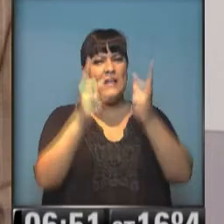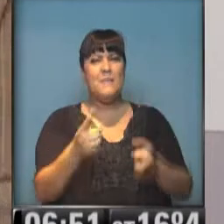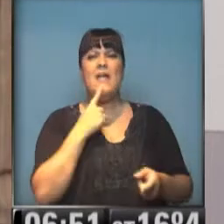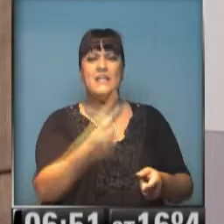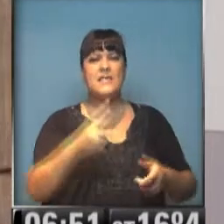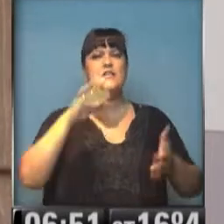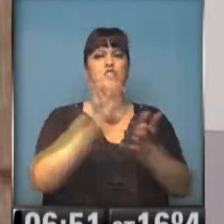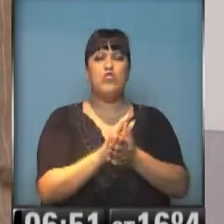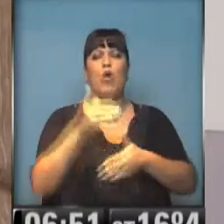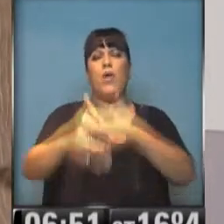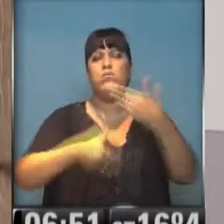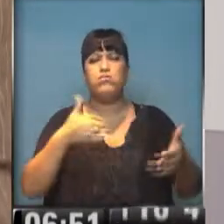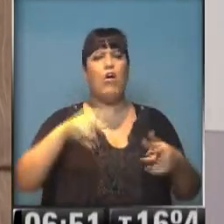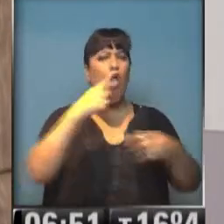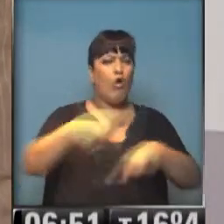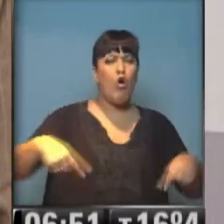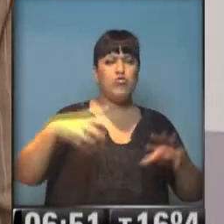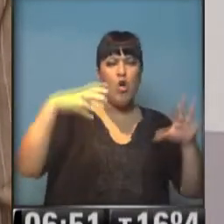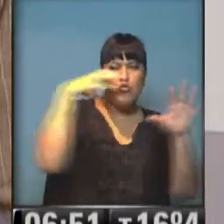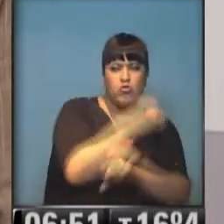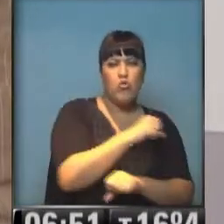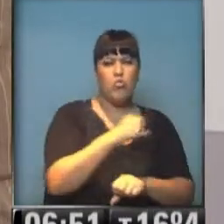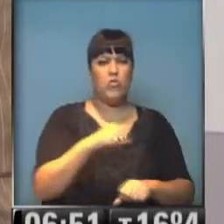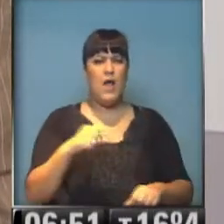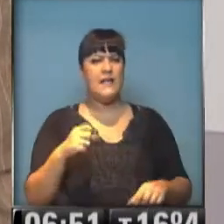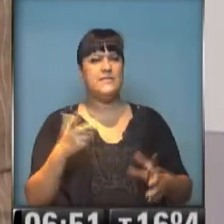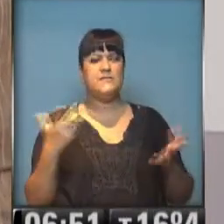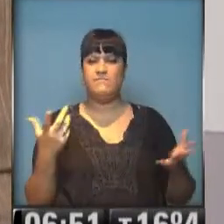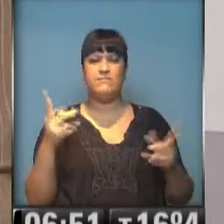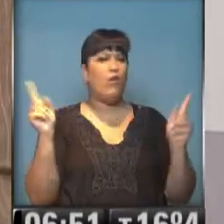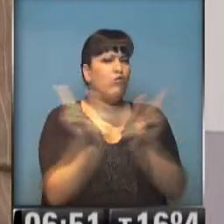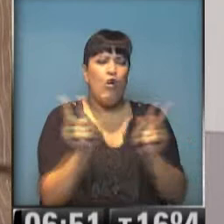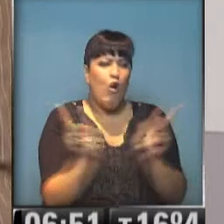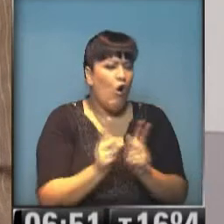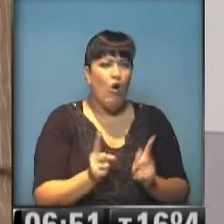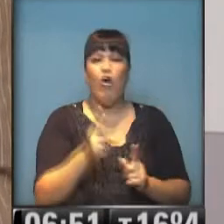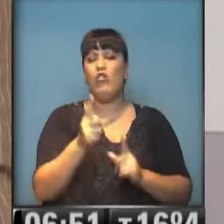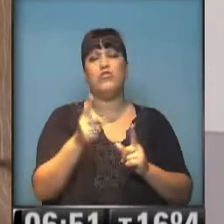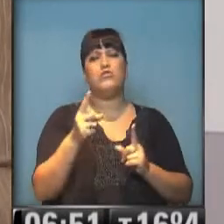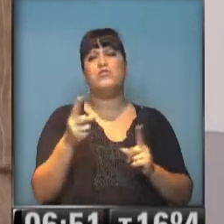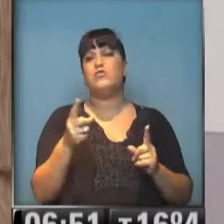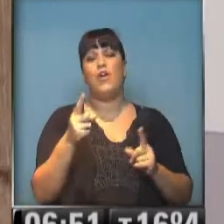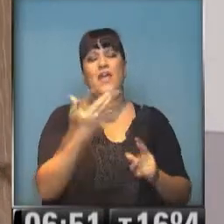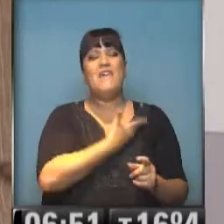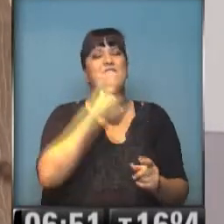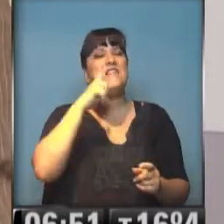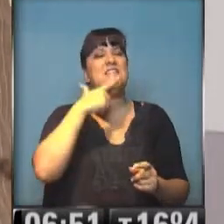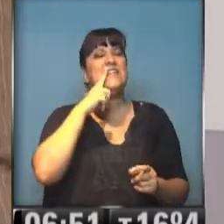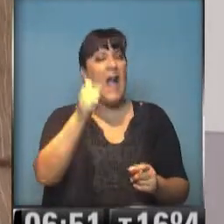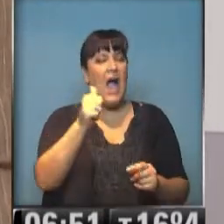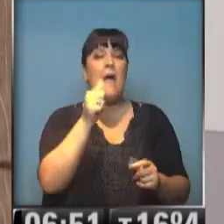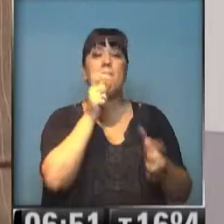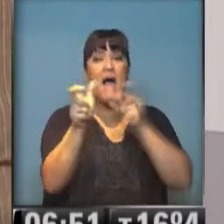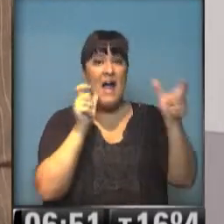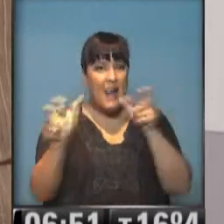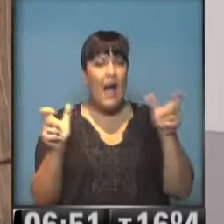de sucesos, de agujeros negros, de gusano, en síntesis, de muchas cosas y conceptos de física que tal vez sea bueno